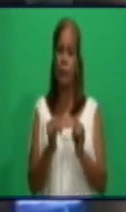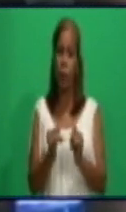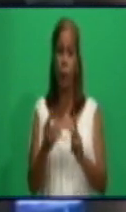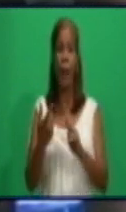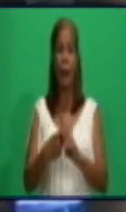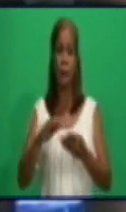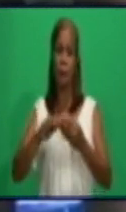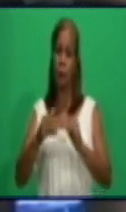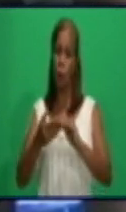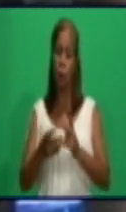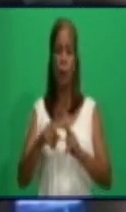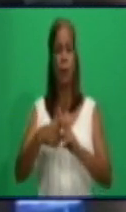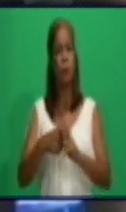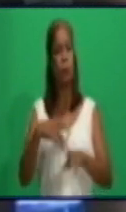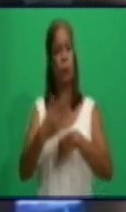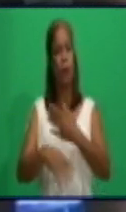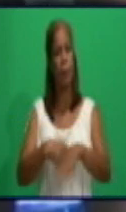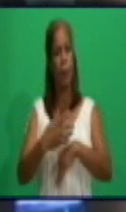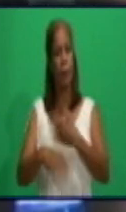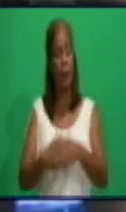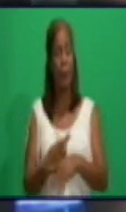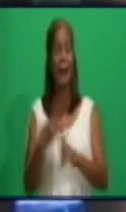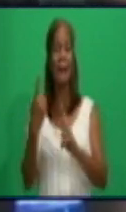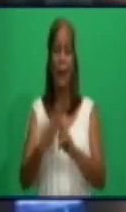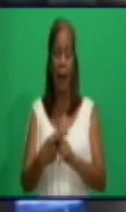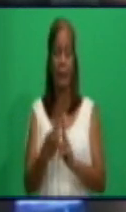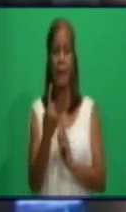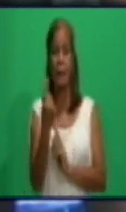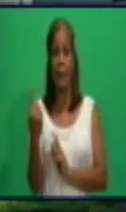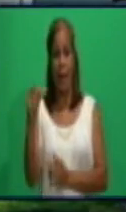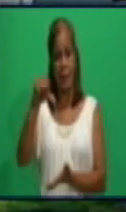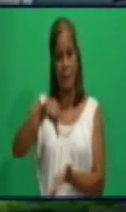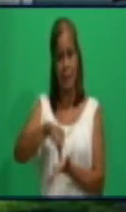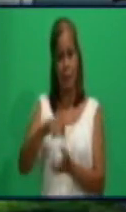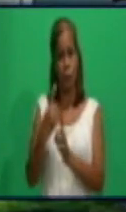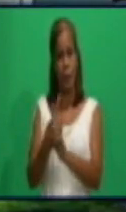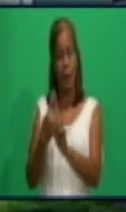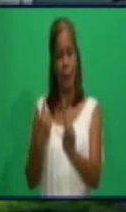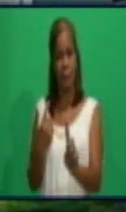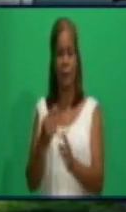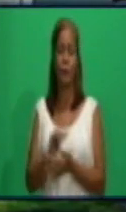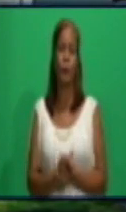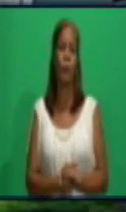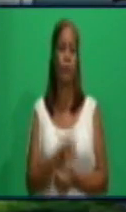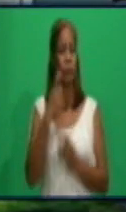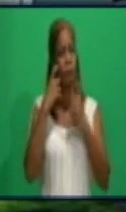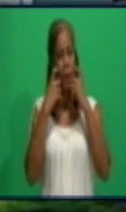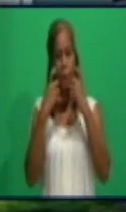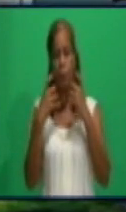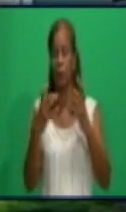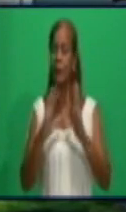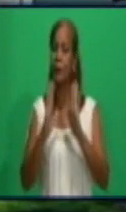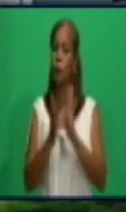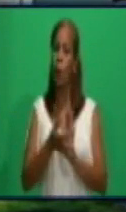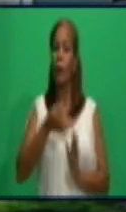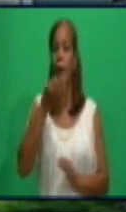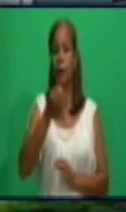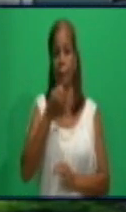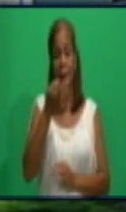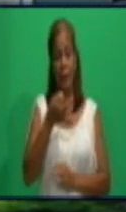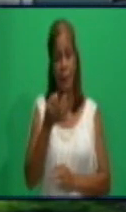de gestión, de solución de la problemática que existe en cada centro. Importante toda esta explicación que usted nos da, doctor, pero señalar